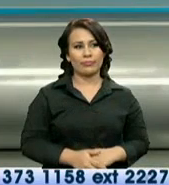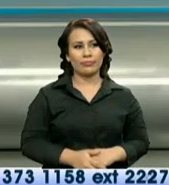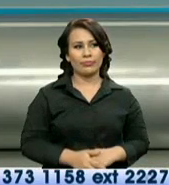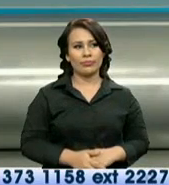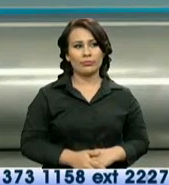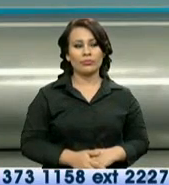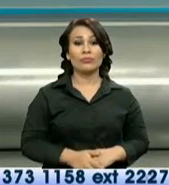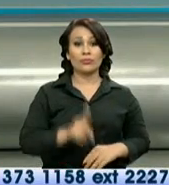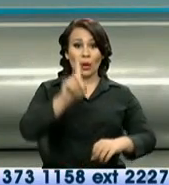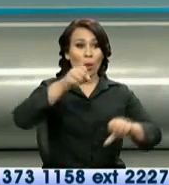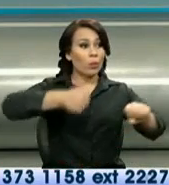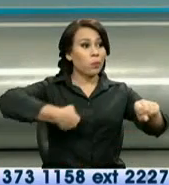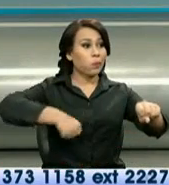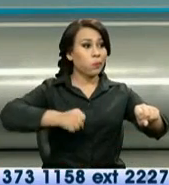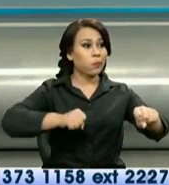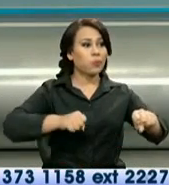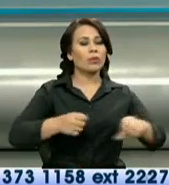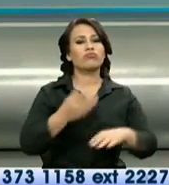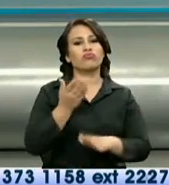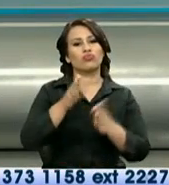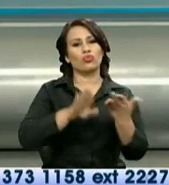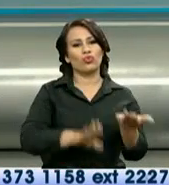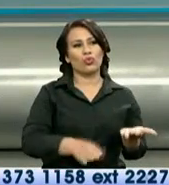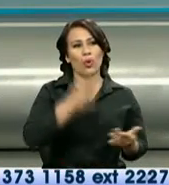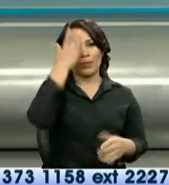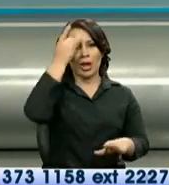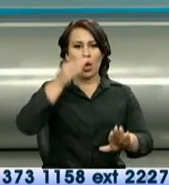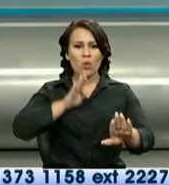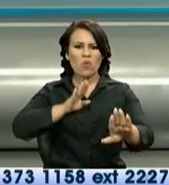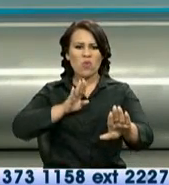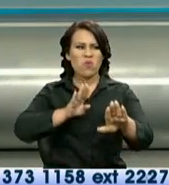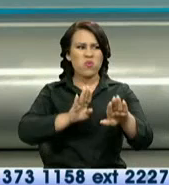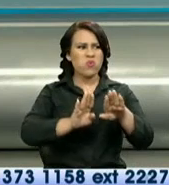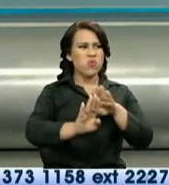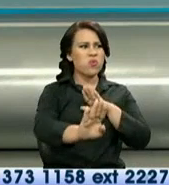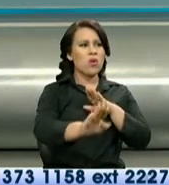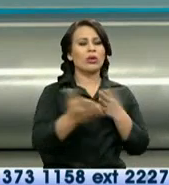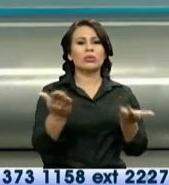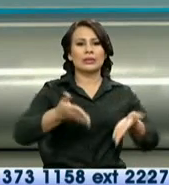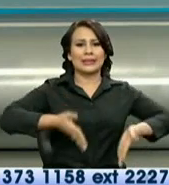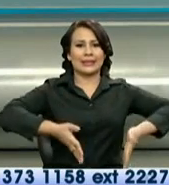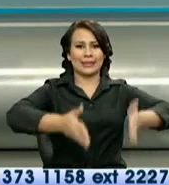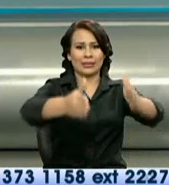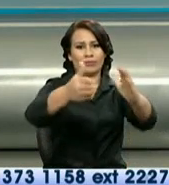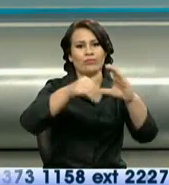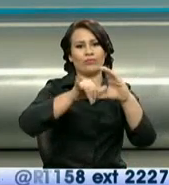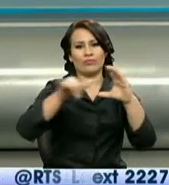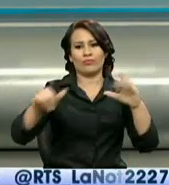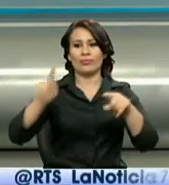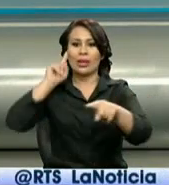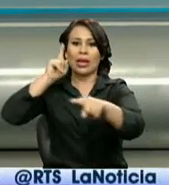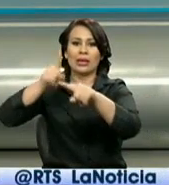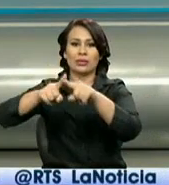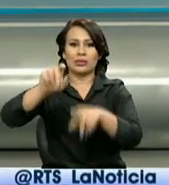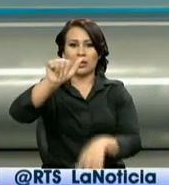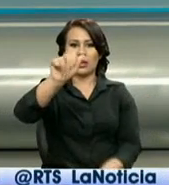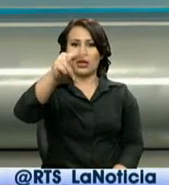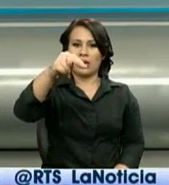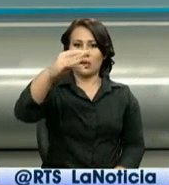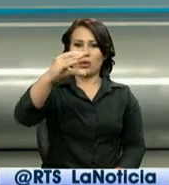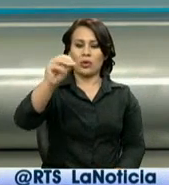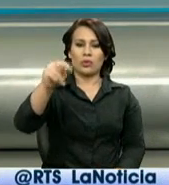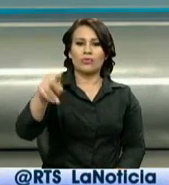Un motociclista perdió la vida aparentemente por ir a exceso de velocidad en un tramo de la vía Santa Elena-Ancón. Elementos de la